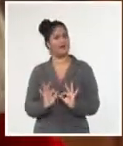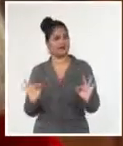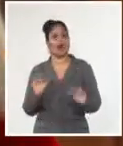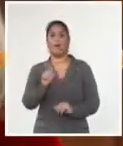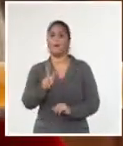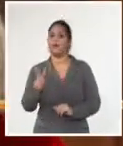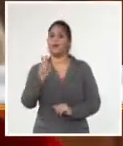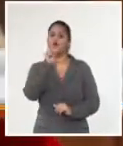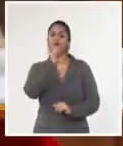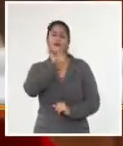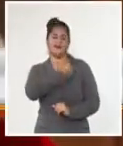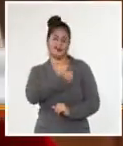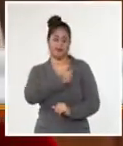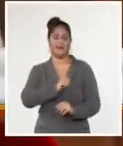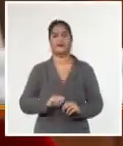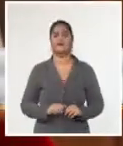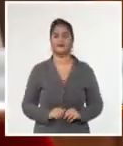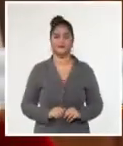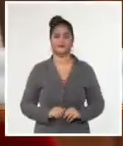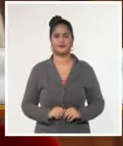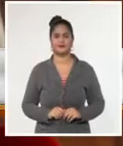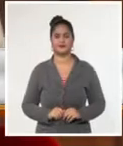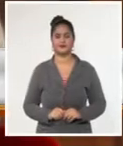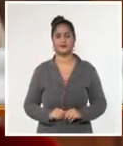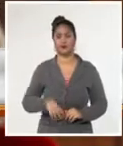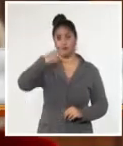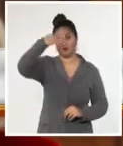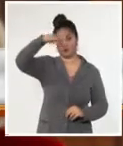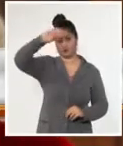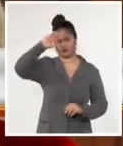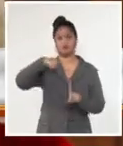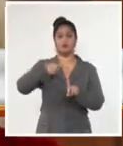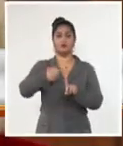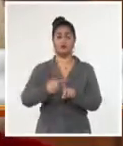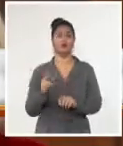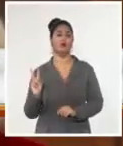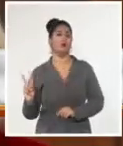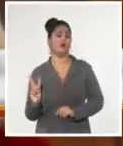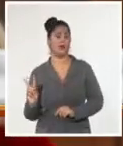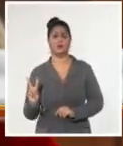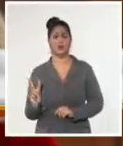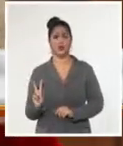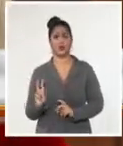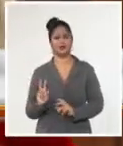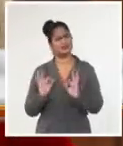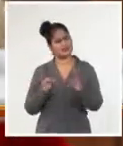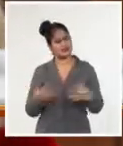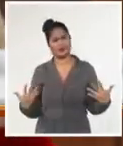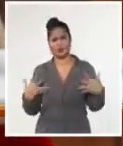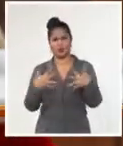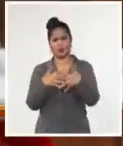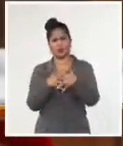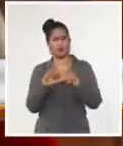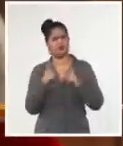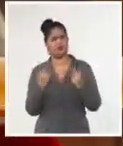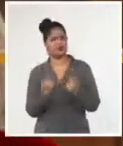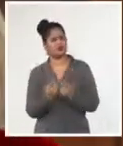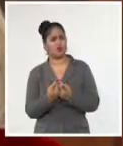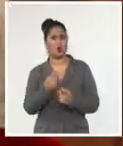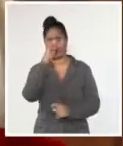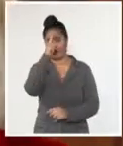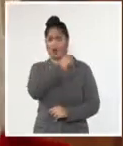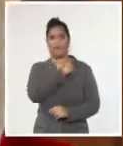está con Venezuela acompañándolo en todos sus procesos y sobre todo eso mismo, de tratar por todos